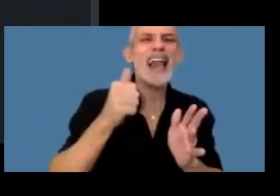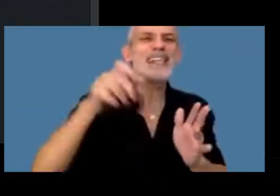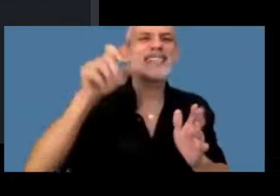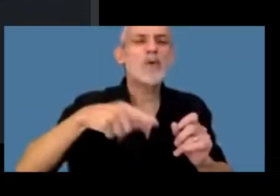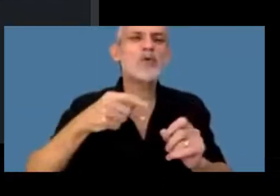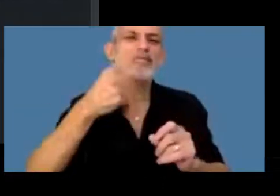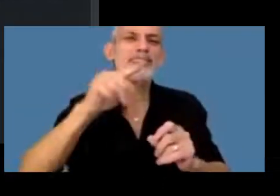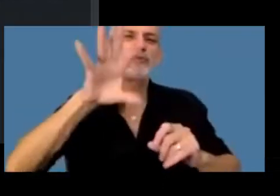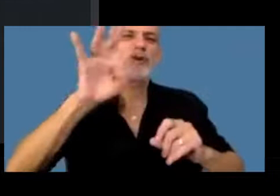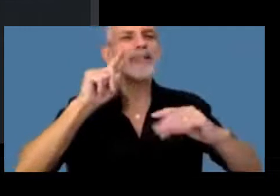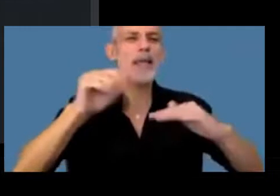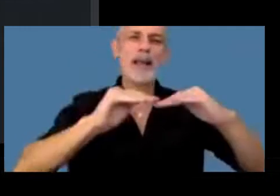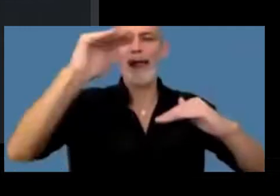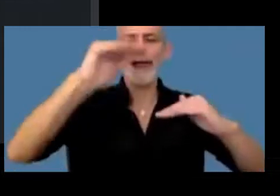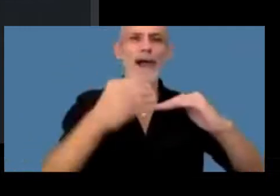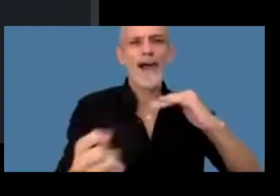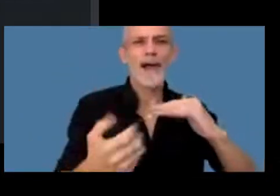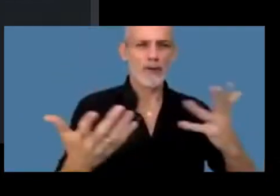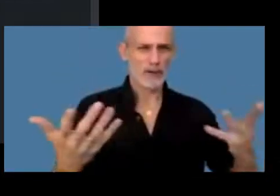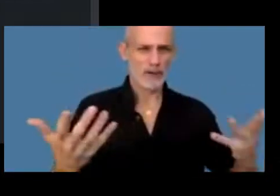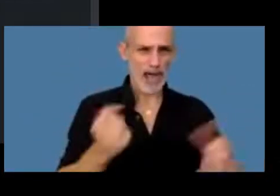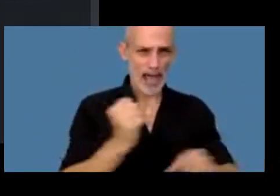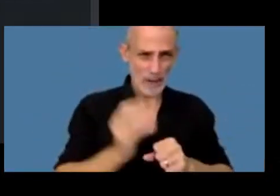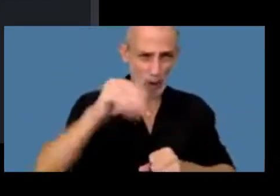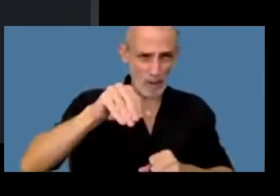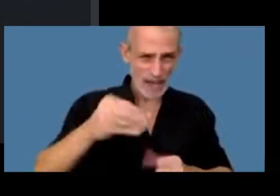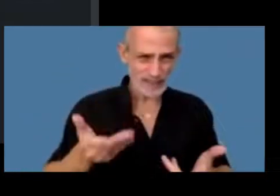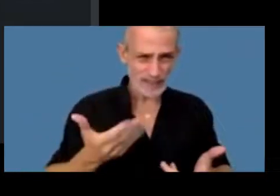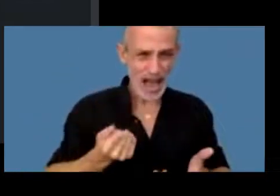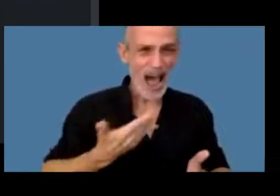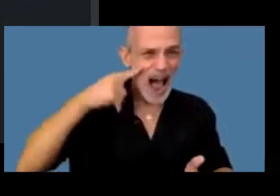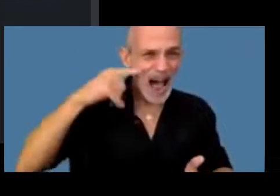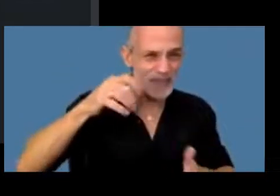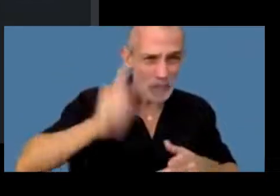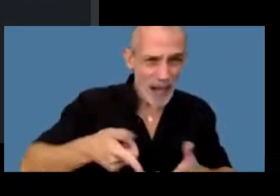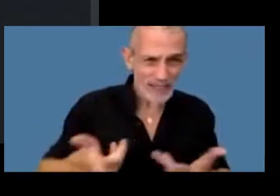a 173.000. No puede ser una cosa que determine la AFIP eso, digamos.